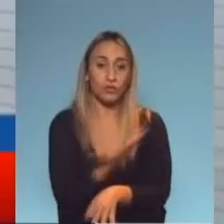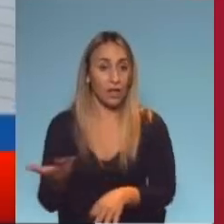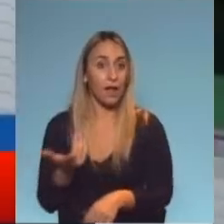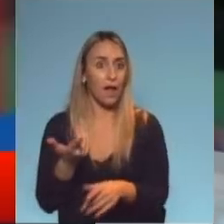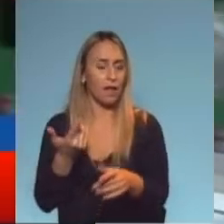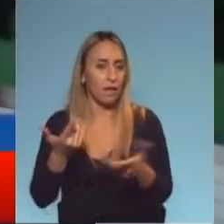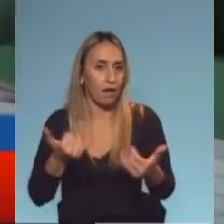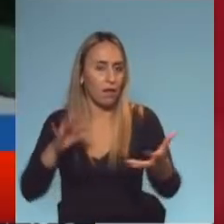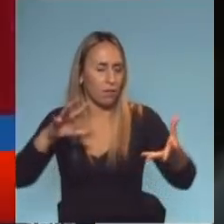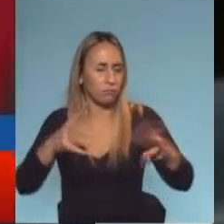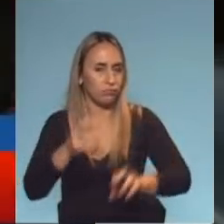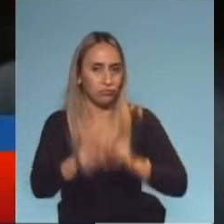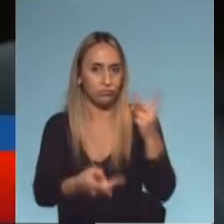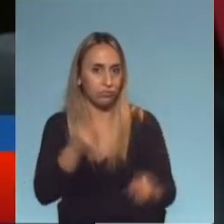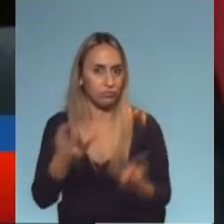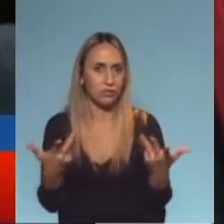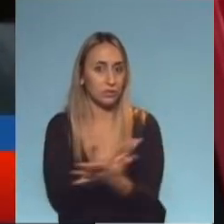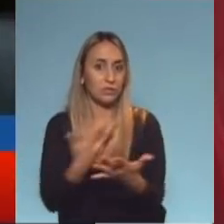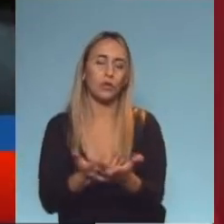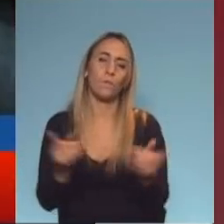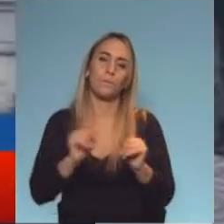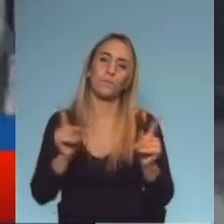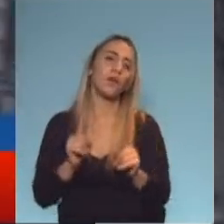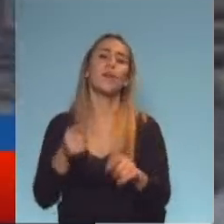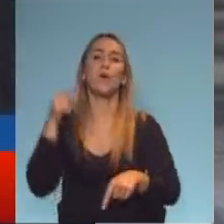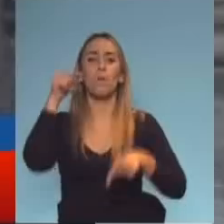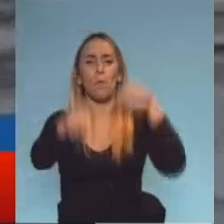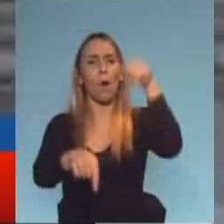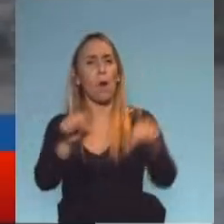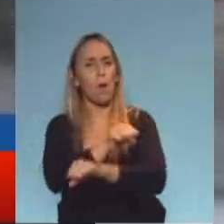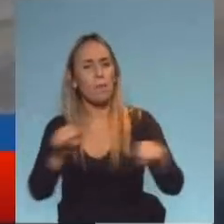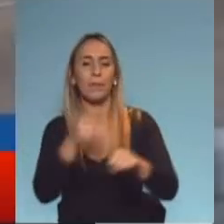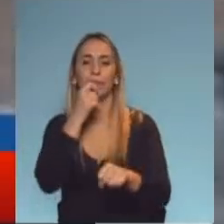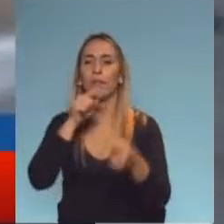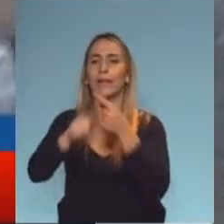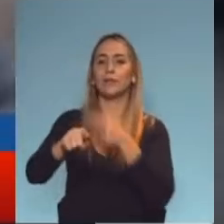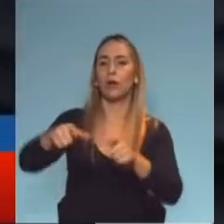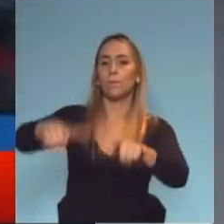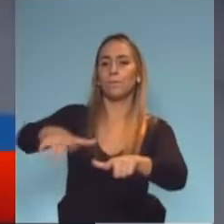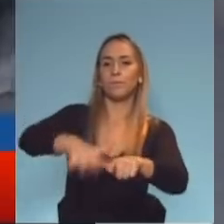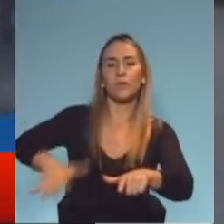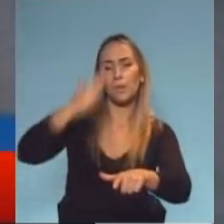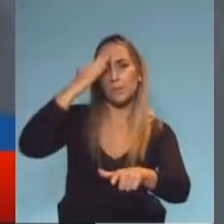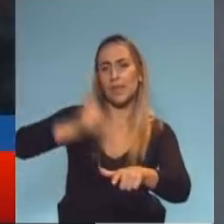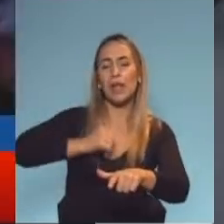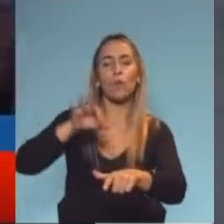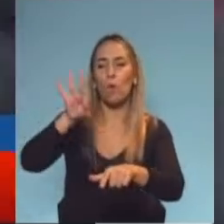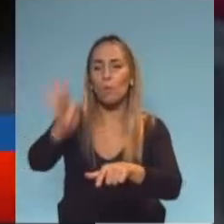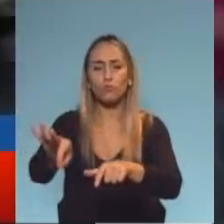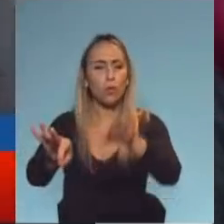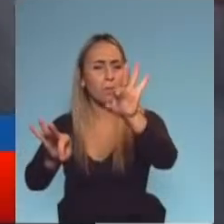Digo, no estamos hablando de ataques que van directamente, no sé, a bases militares, claro, digamos, focos